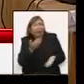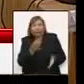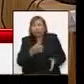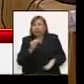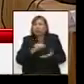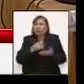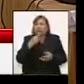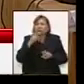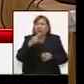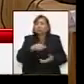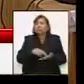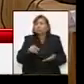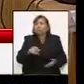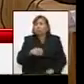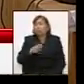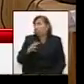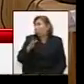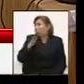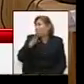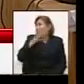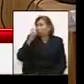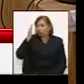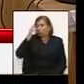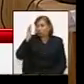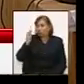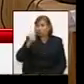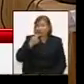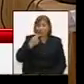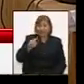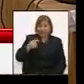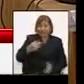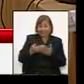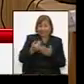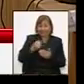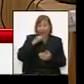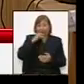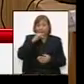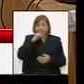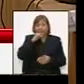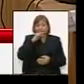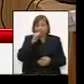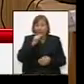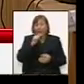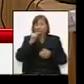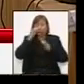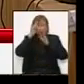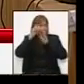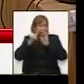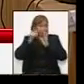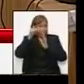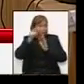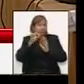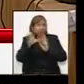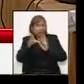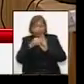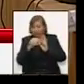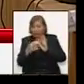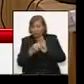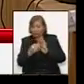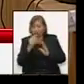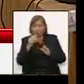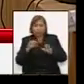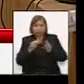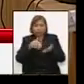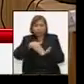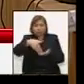Desconozco. La suboficial que estuvo antes indicó que realizaron descargas de las grabaciones en una